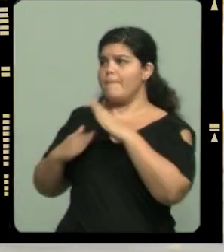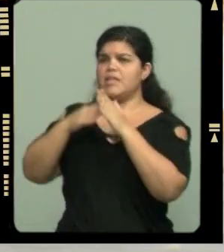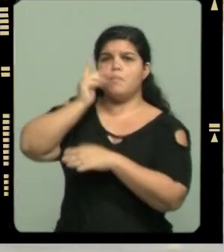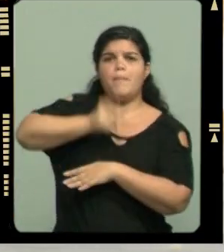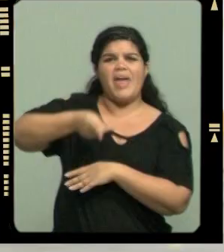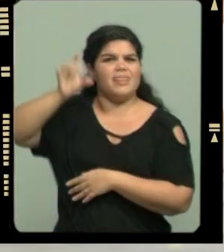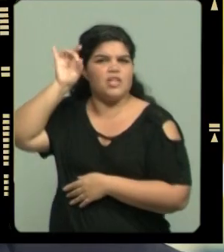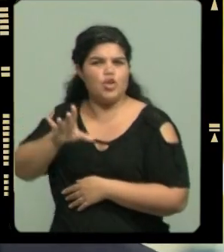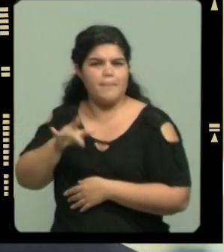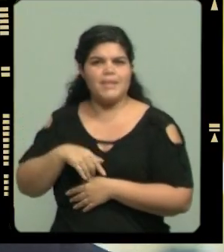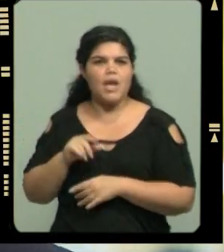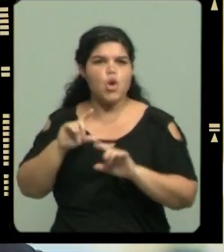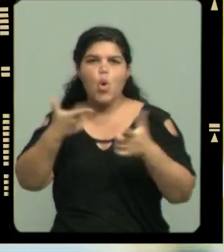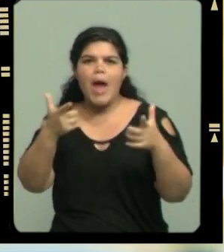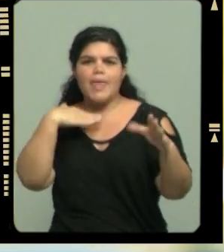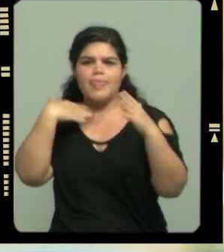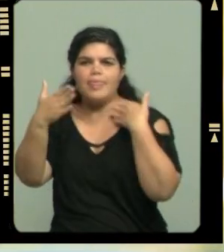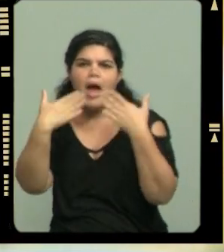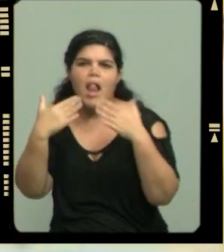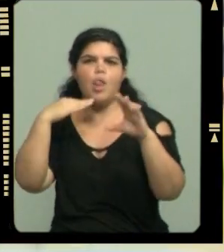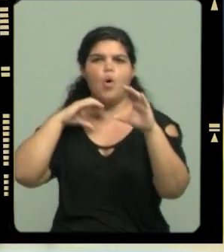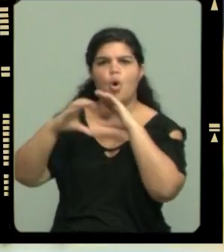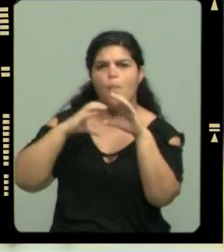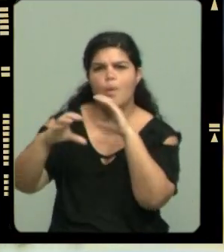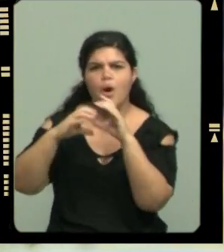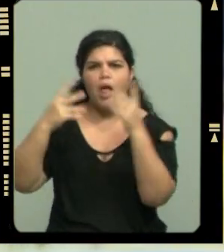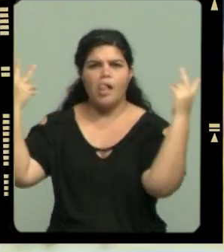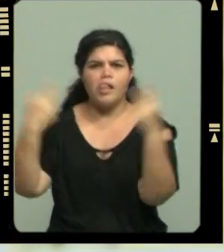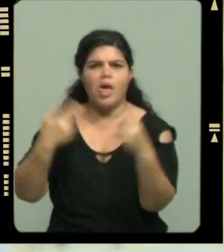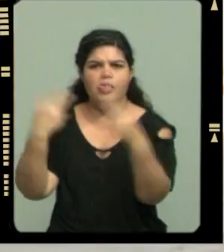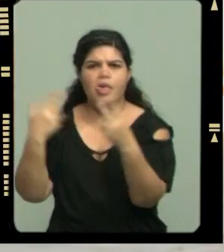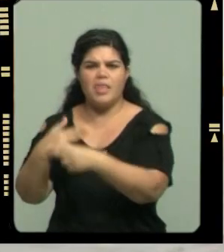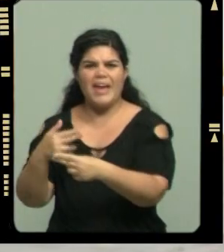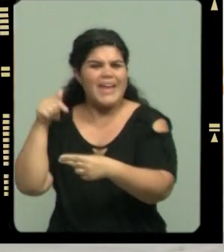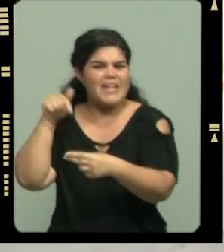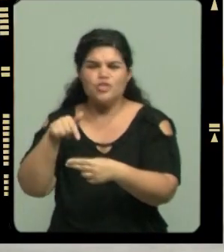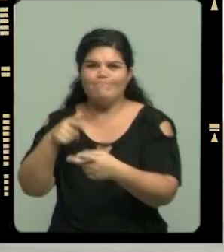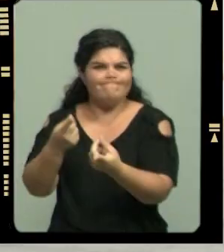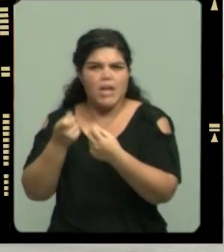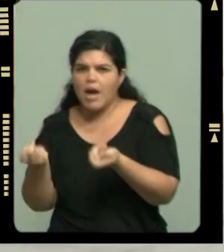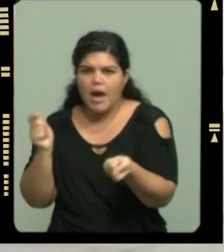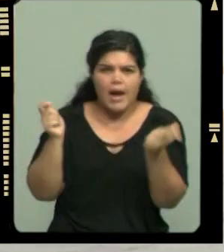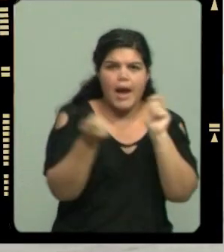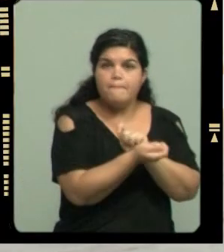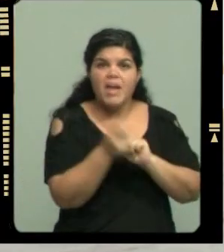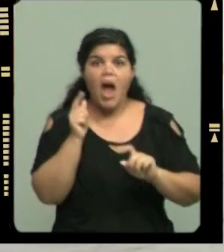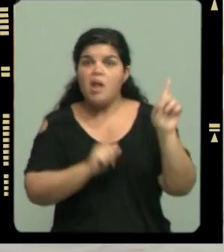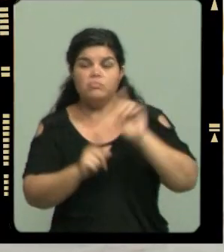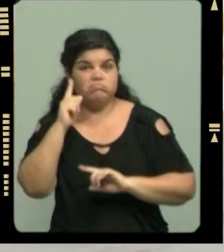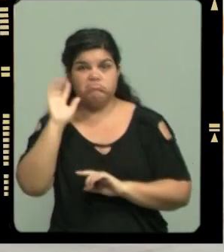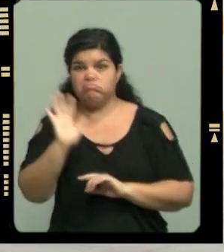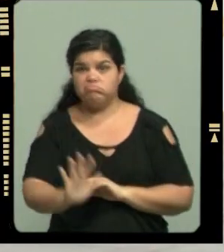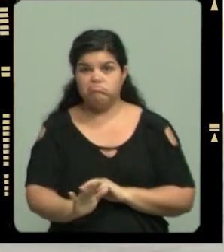eso, ¿no? El diálogo que no existe, digo, está claro que es un cambio necesario, pero que algunos todavía no entienden, ¿no?